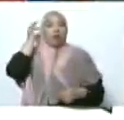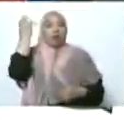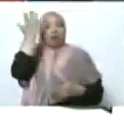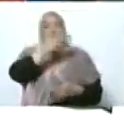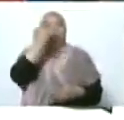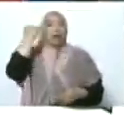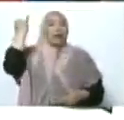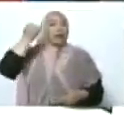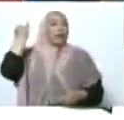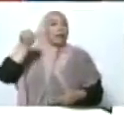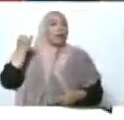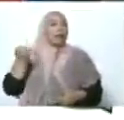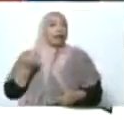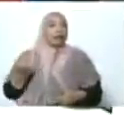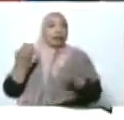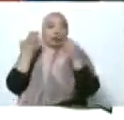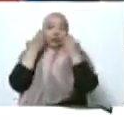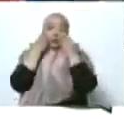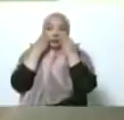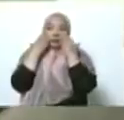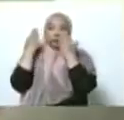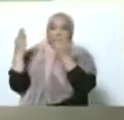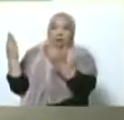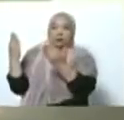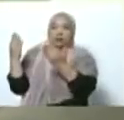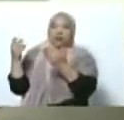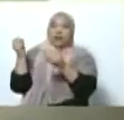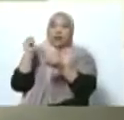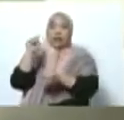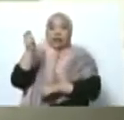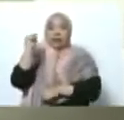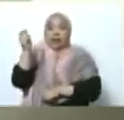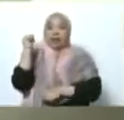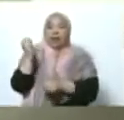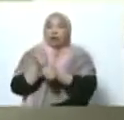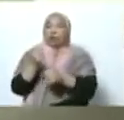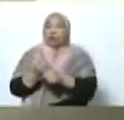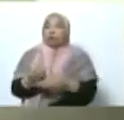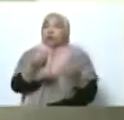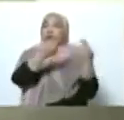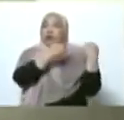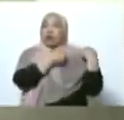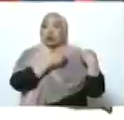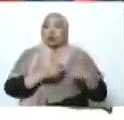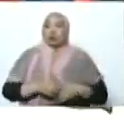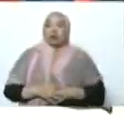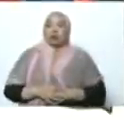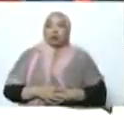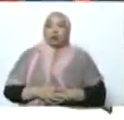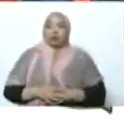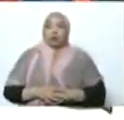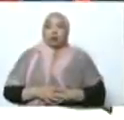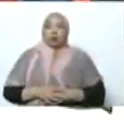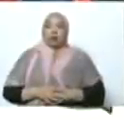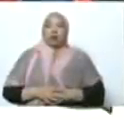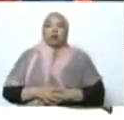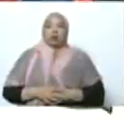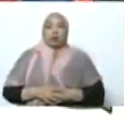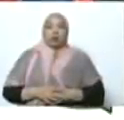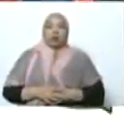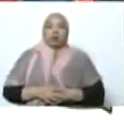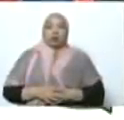Valera. Iris lleva esa tarea de organizar en el Estado Cojedes nuestro